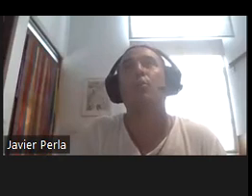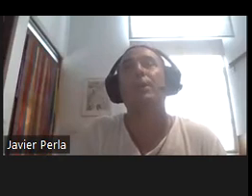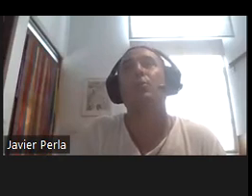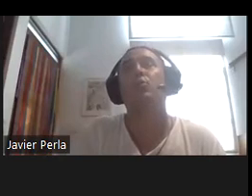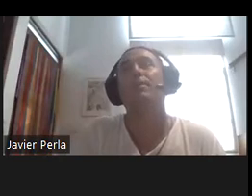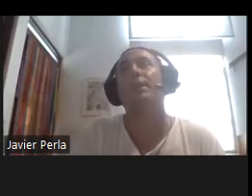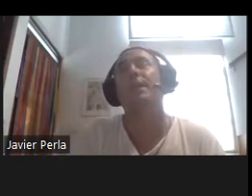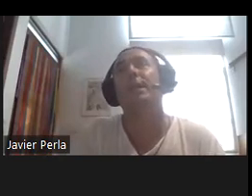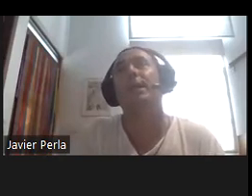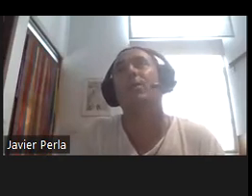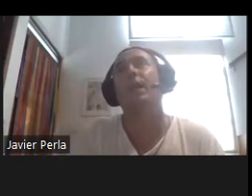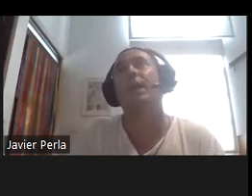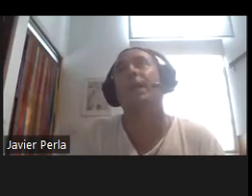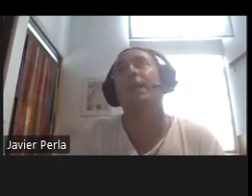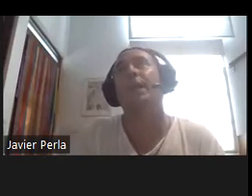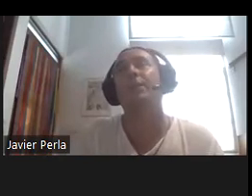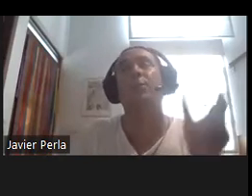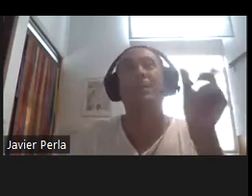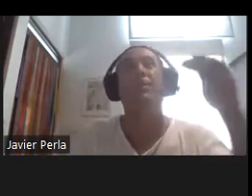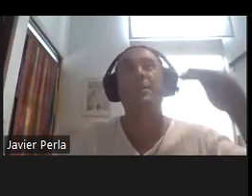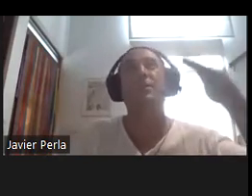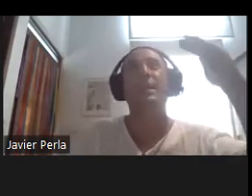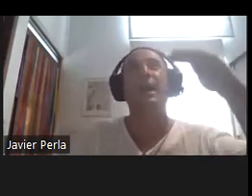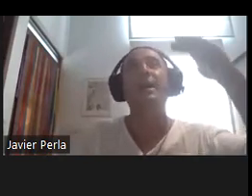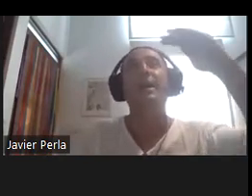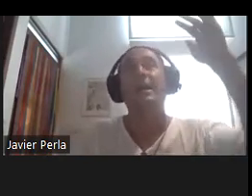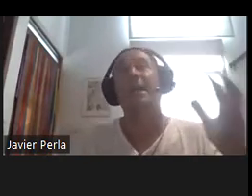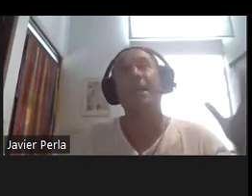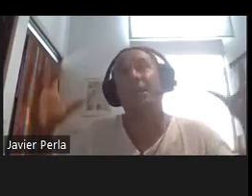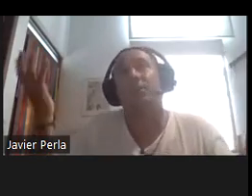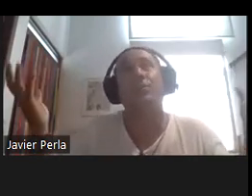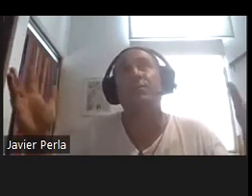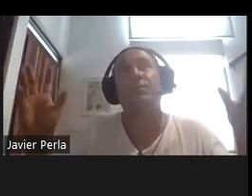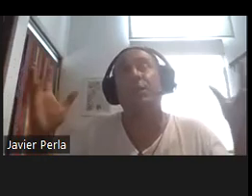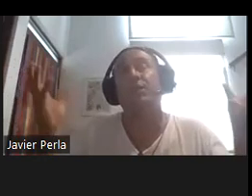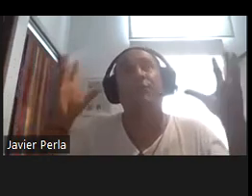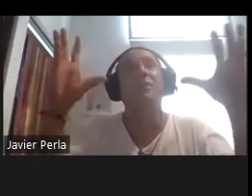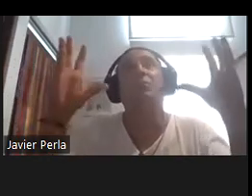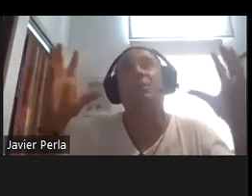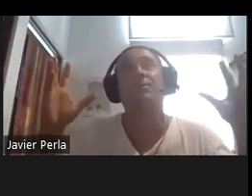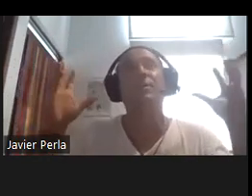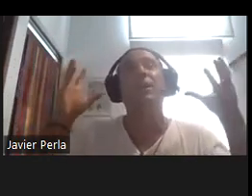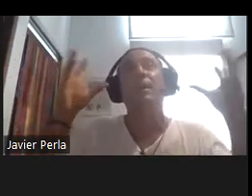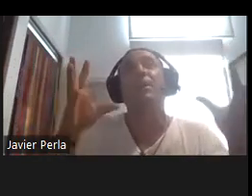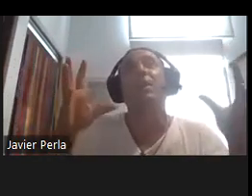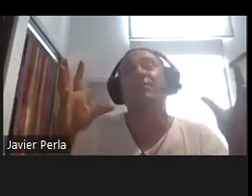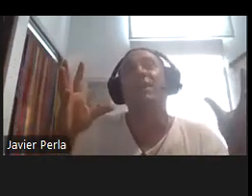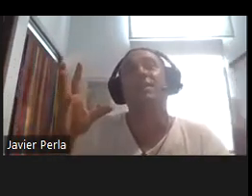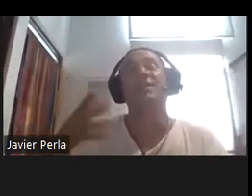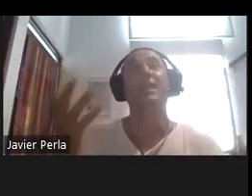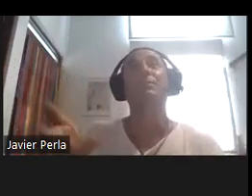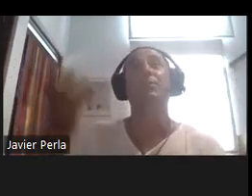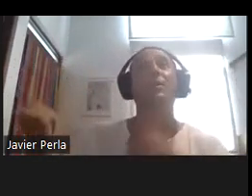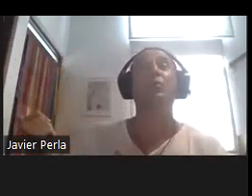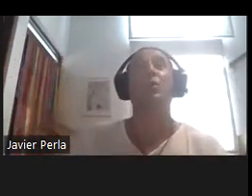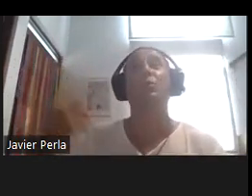en el documento puntualmente, creo que estos primeros pasos de la escalera, y esto es un framework, es un marco de referencia.